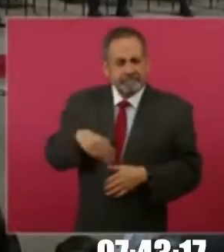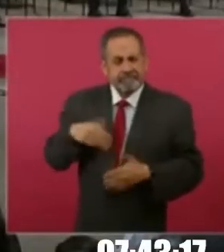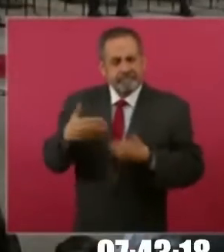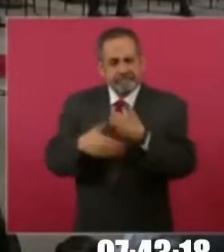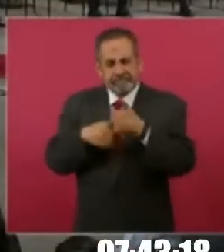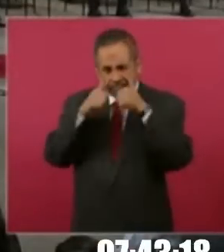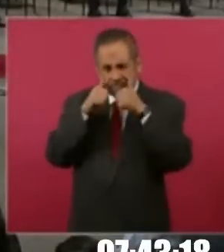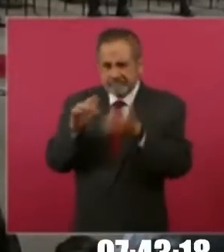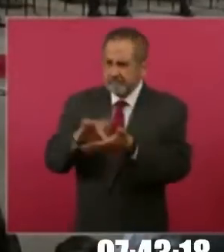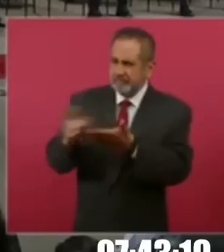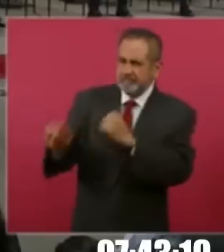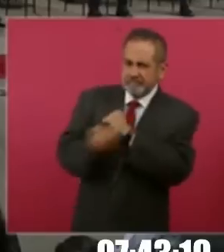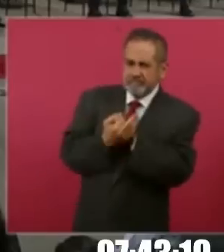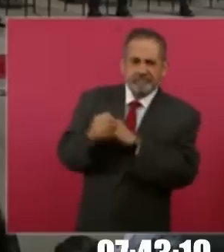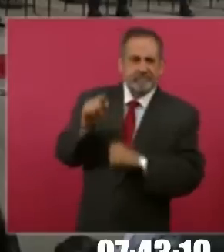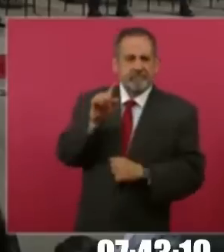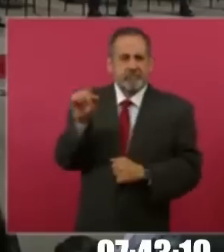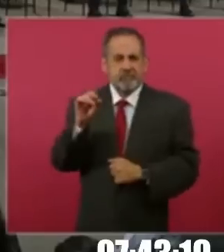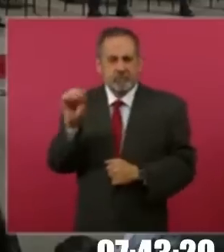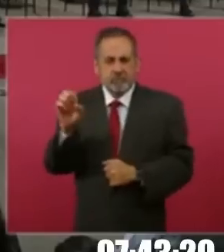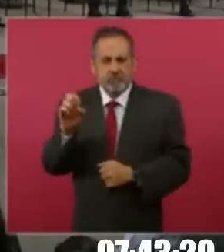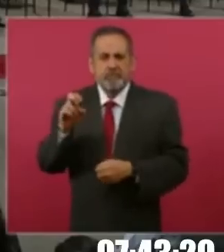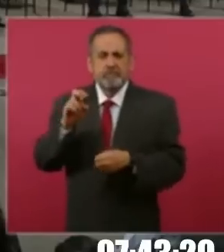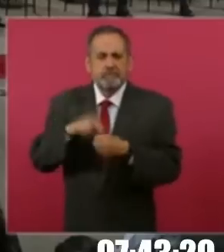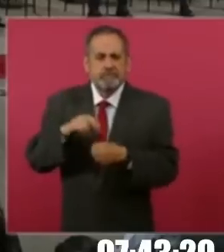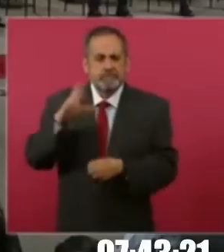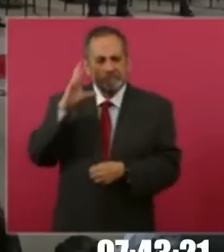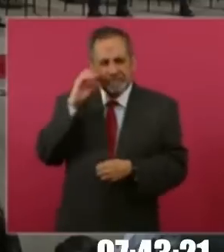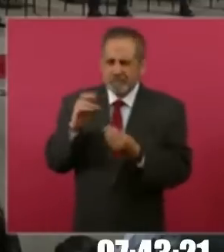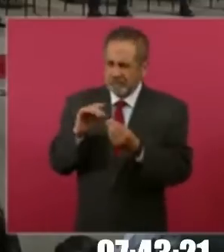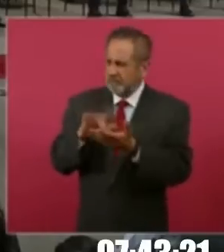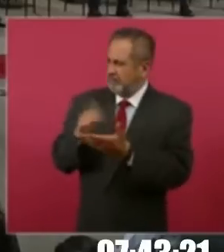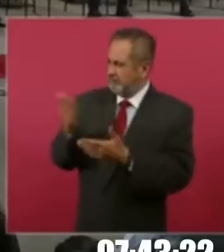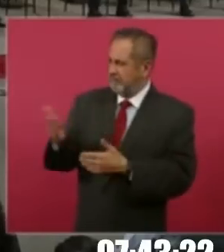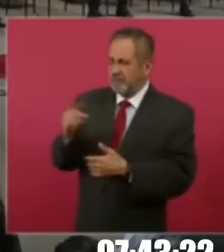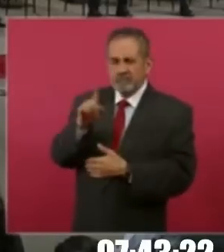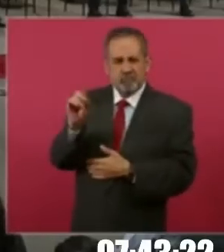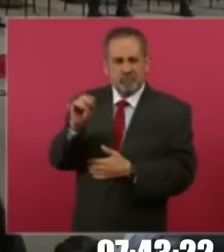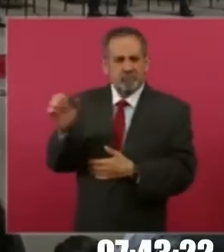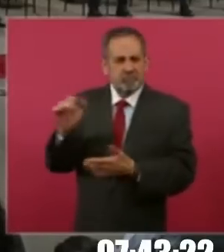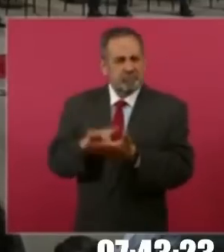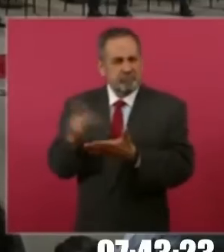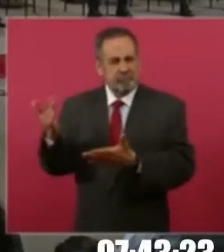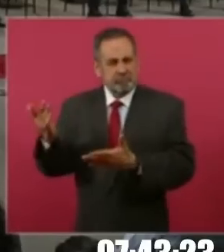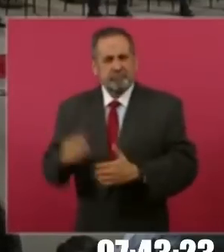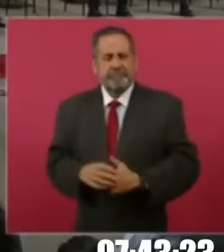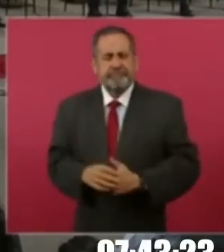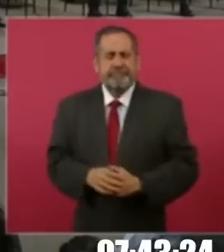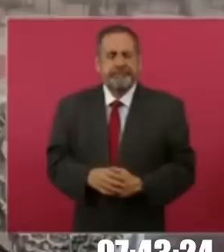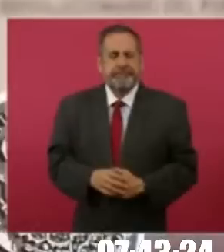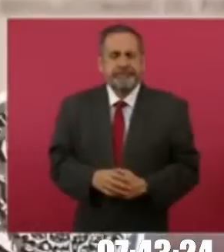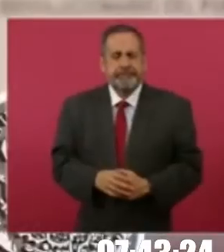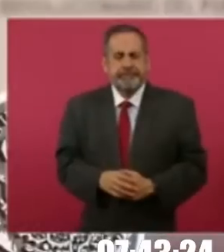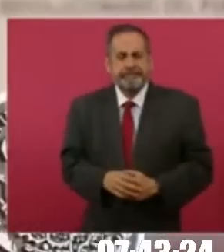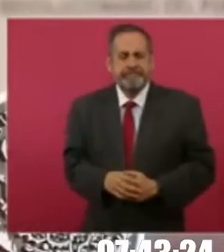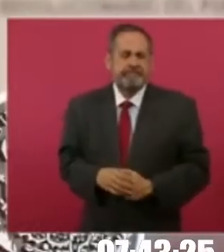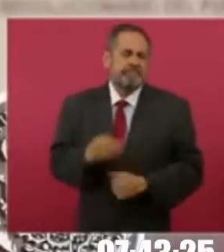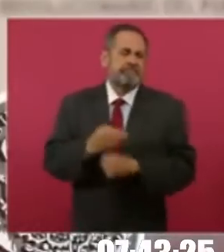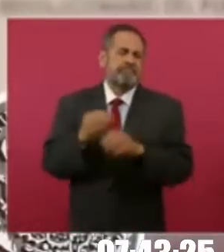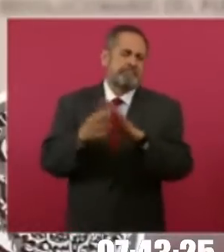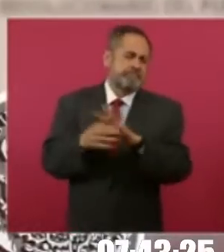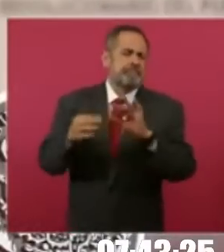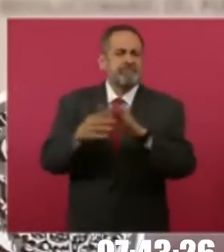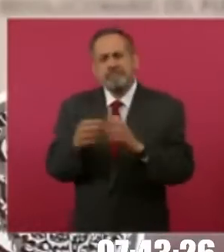que Zoé Robledo ha puesto en Colima en esta materia Muchísimas gracias hoy pudiéramos hablar mucho